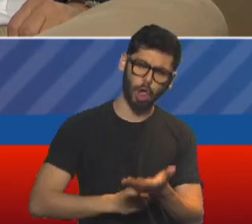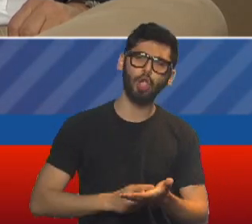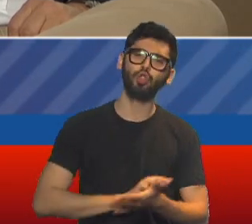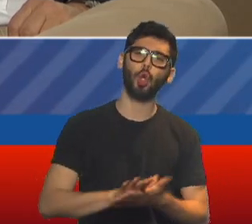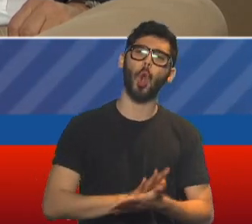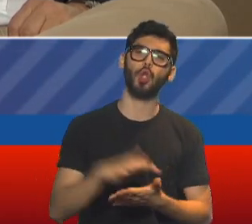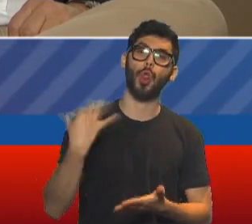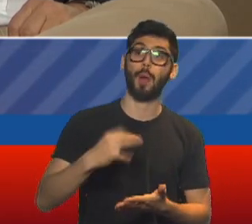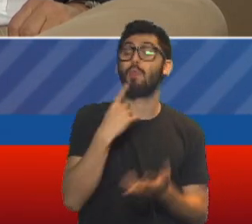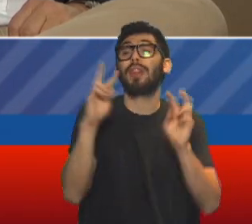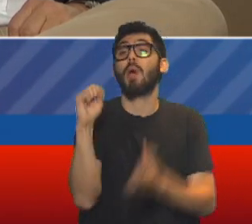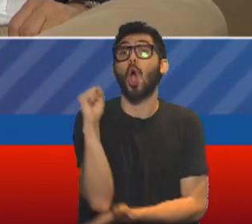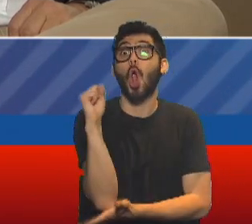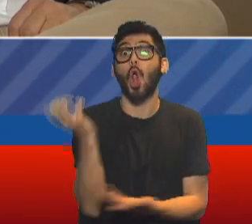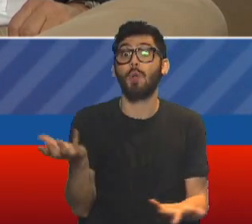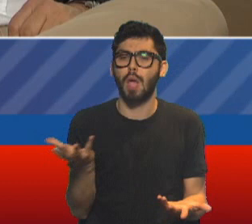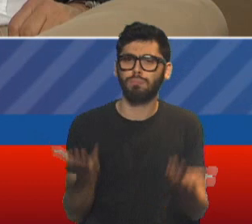todo los que tienen que ver con la economía.